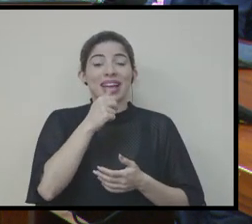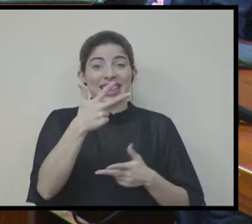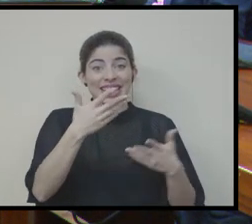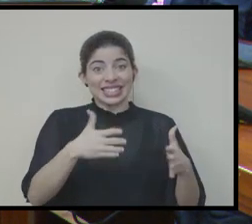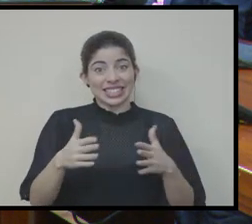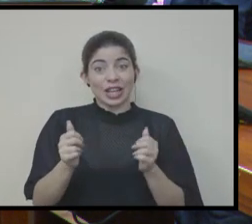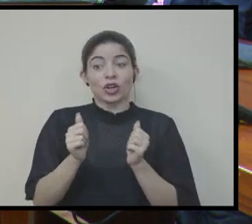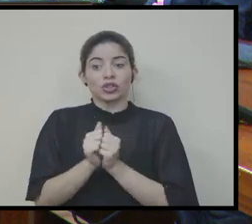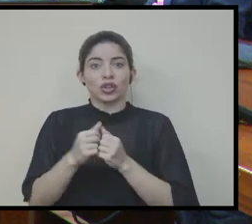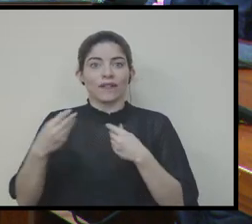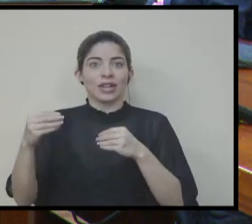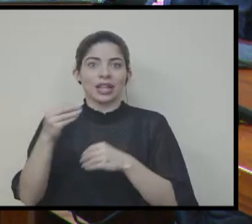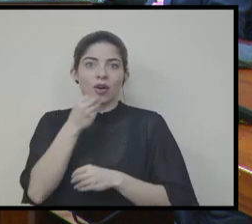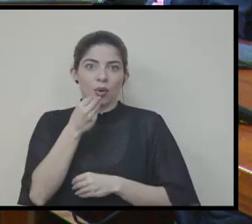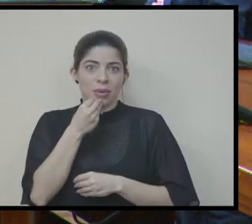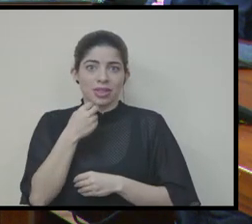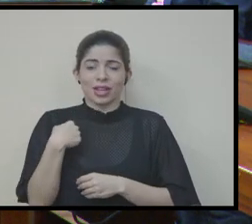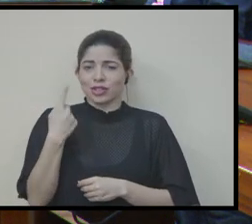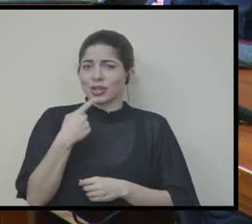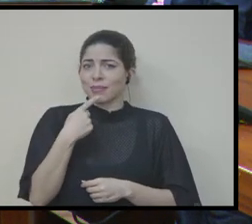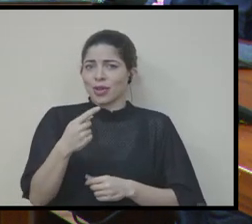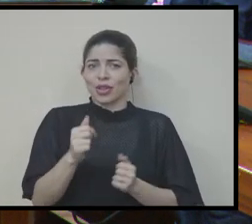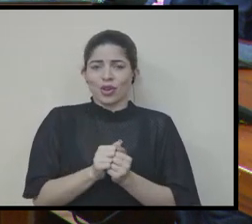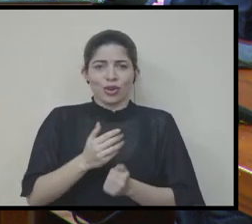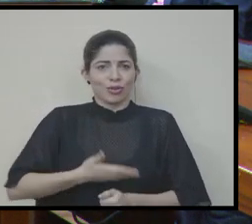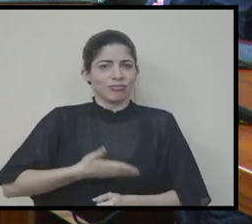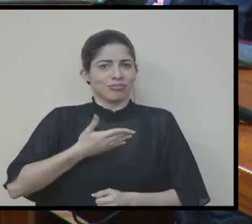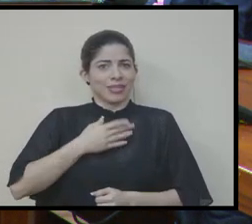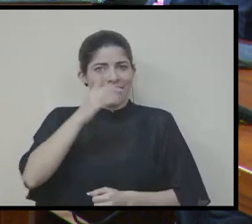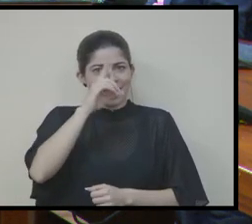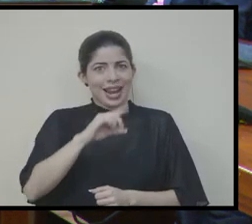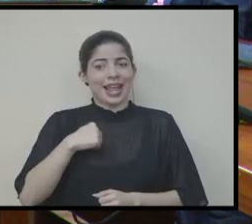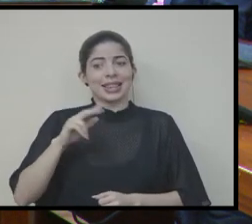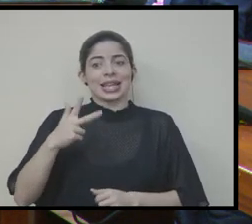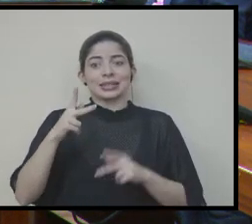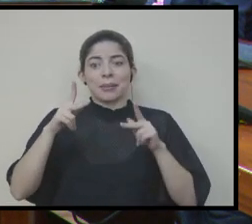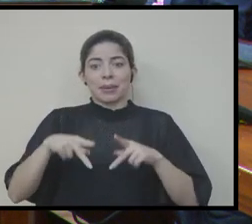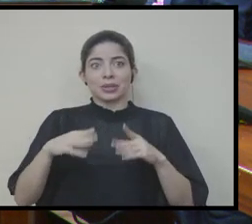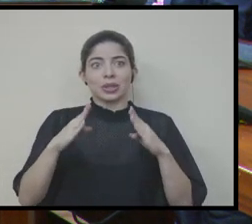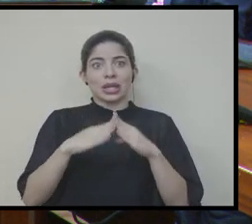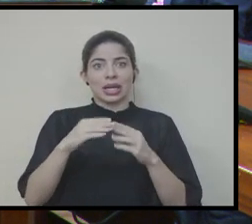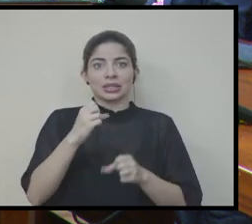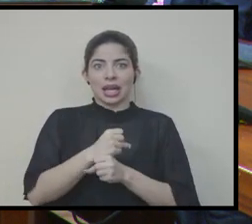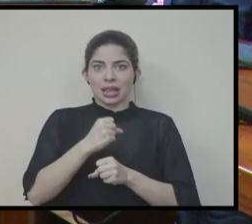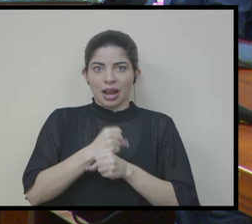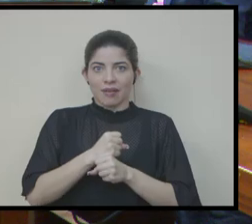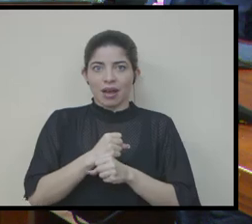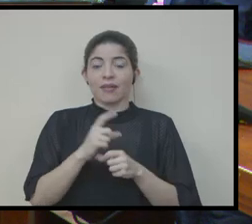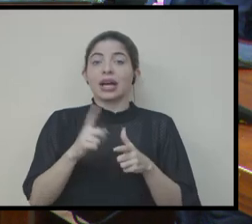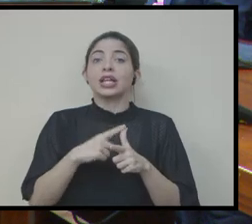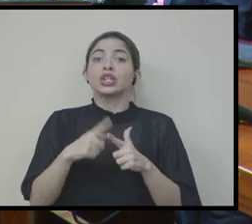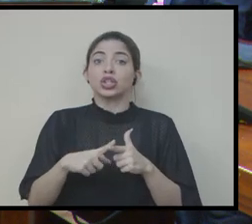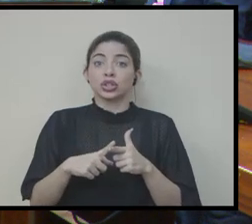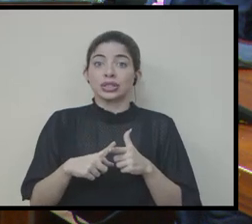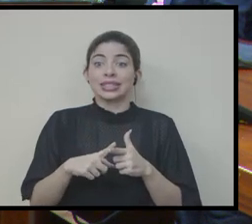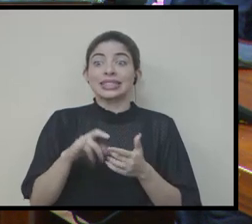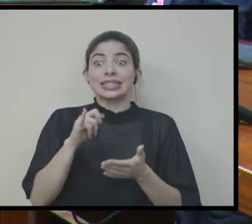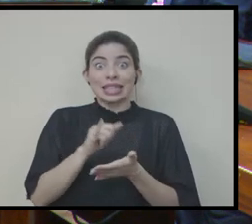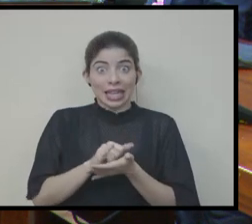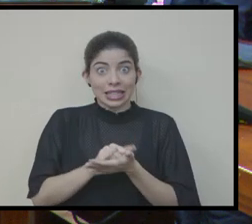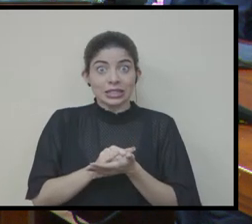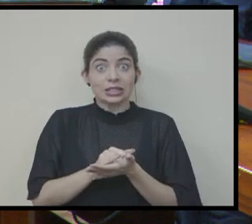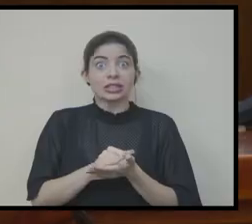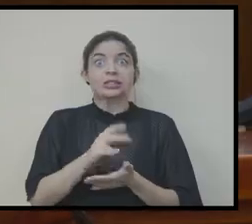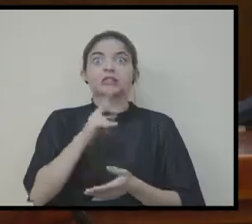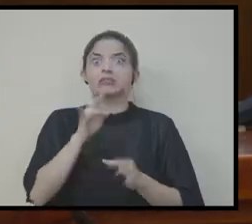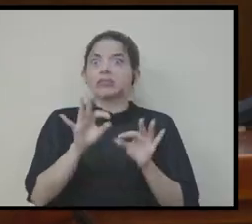con un negocio de comida, y lo digo siempre con mucha dignidad. Era la tercera persona en la casa que trabajaba. Entonces, eso realmente